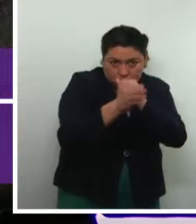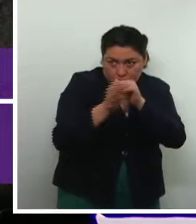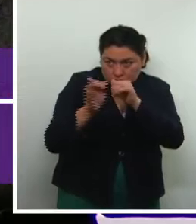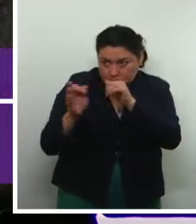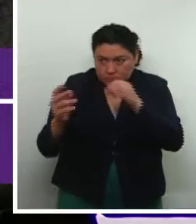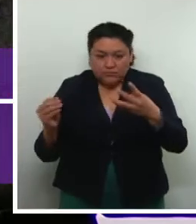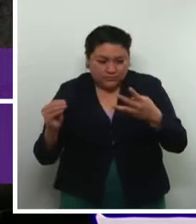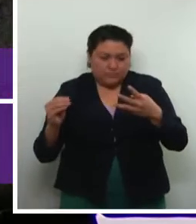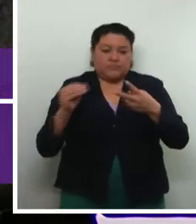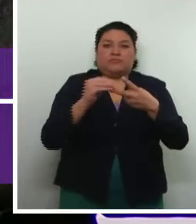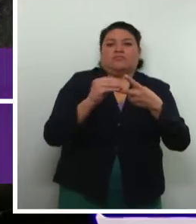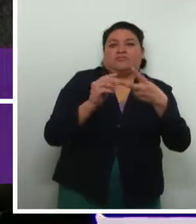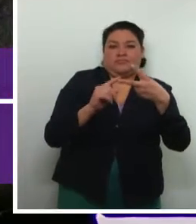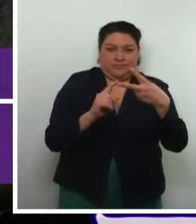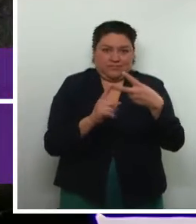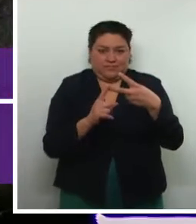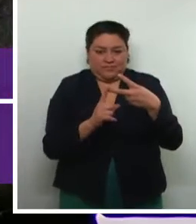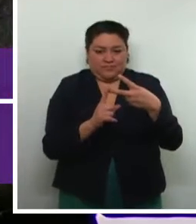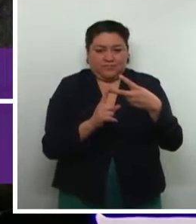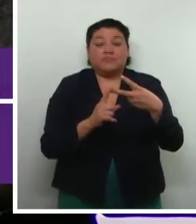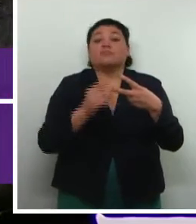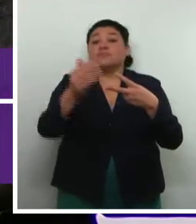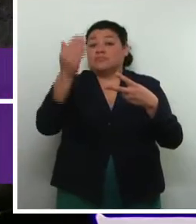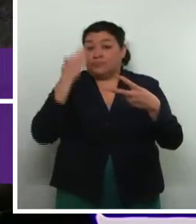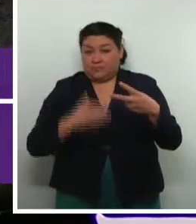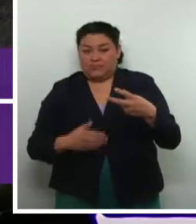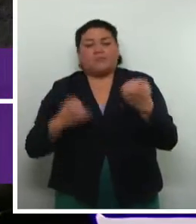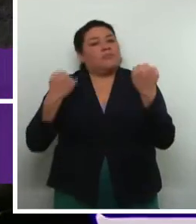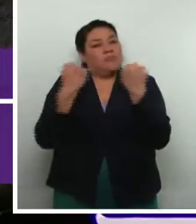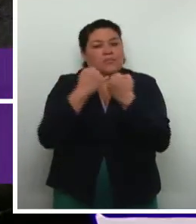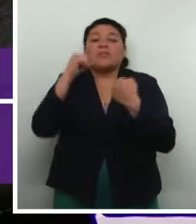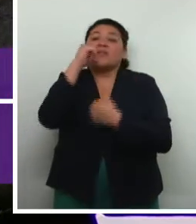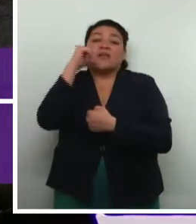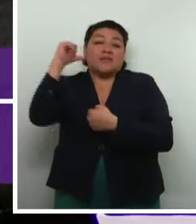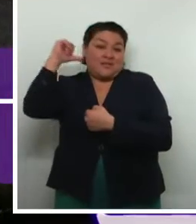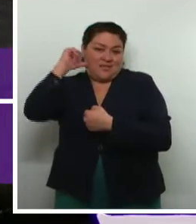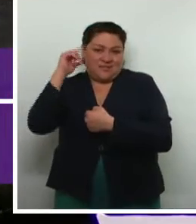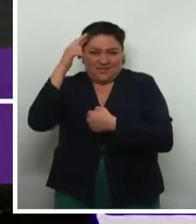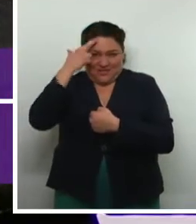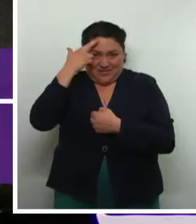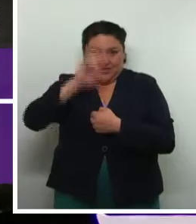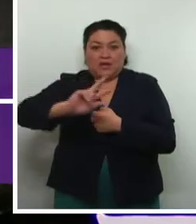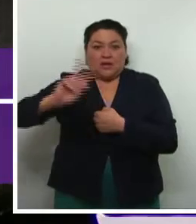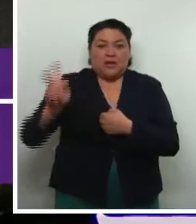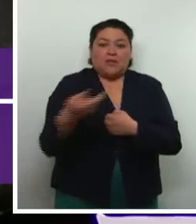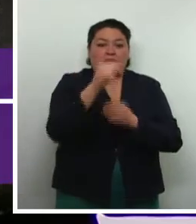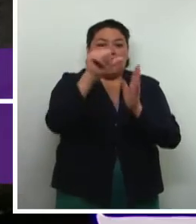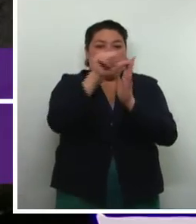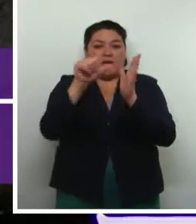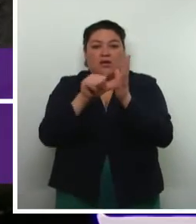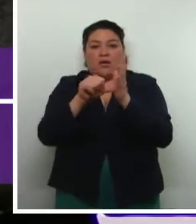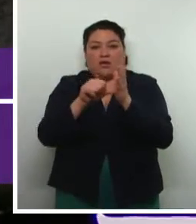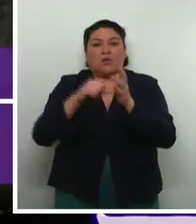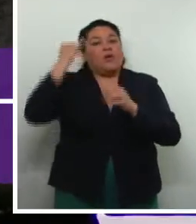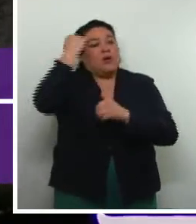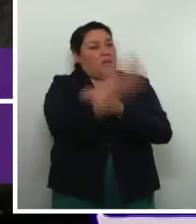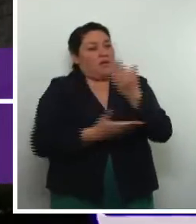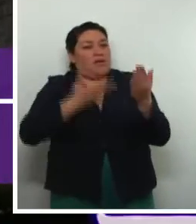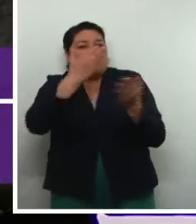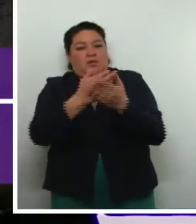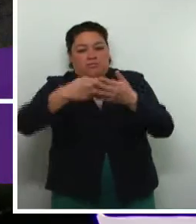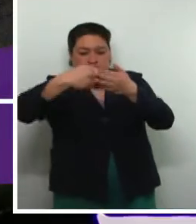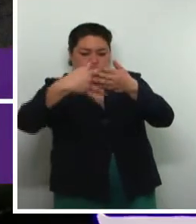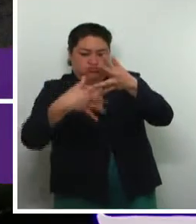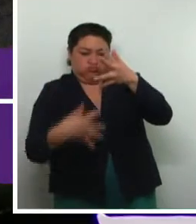reservas presentadas. En segundo lugar, efectivamente ayer se presentó estas reservas de la comisión al final